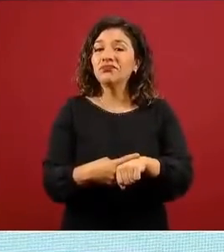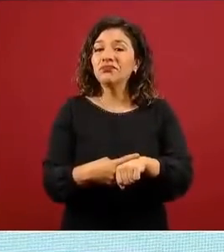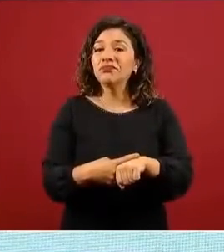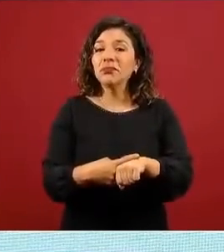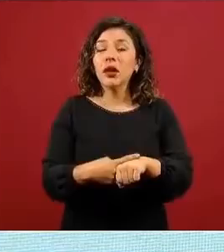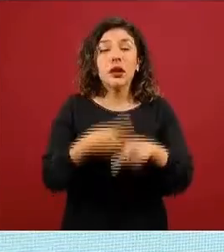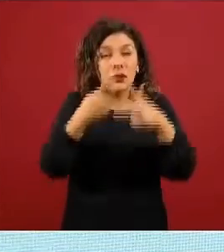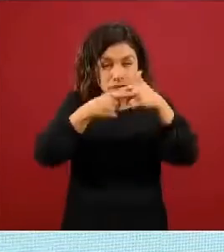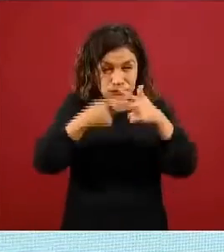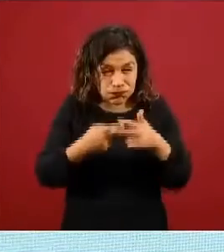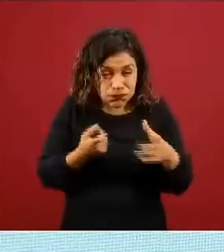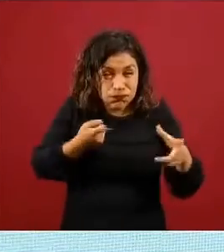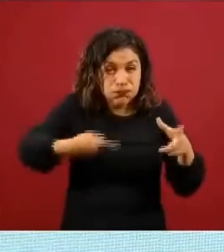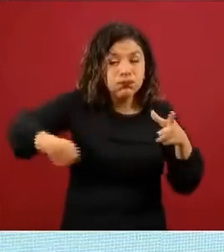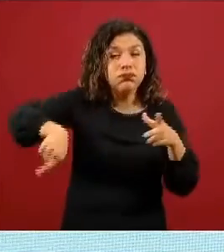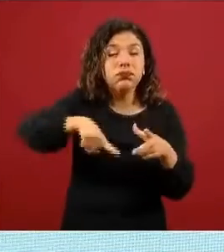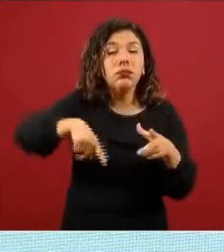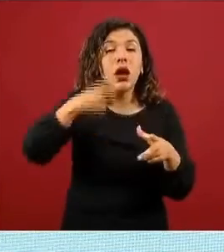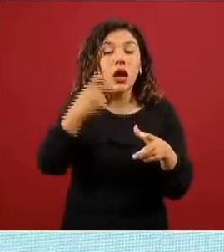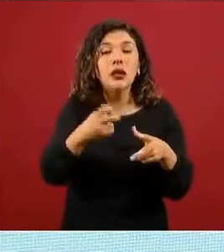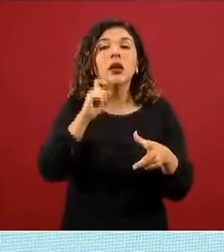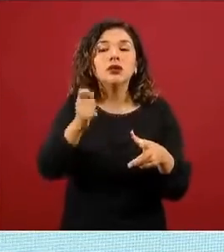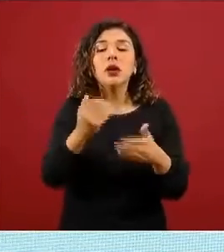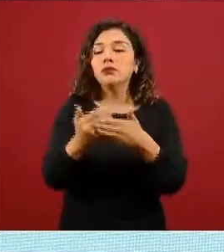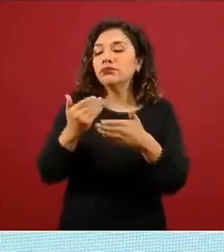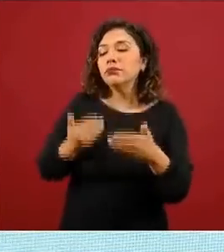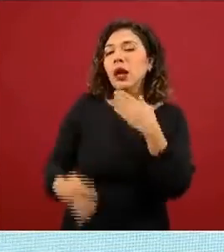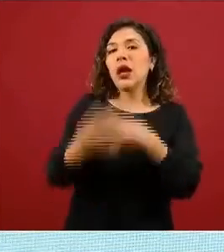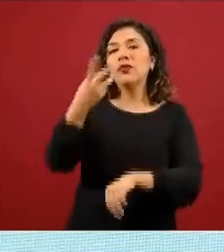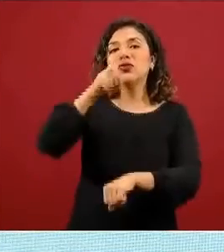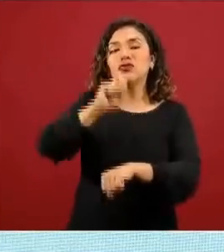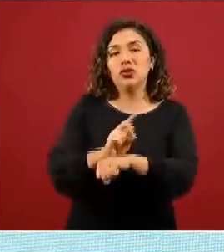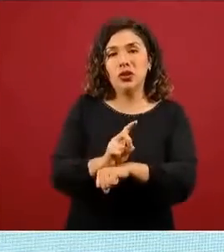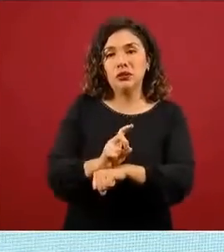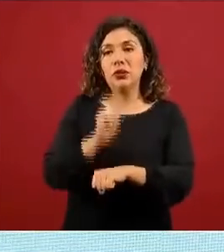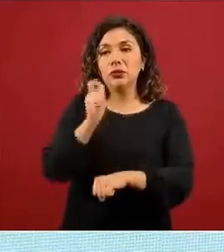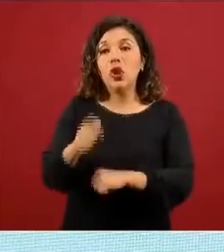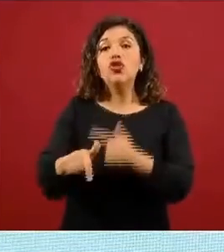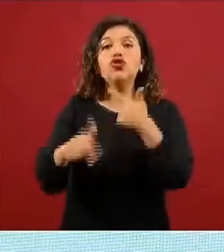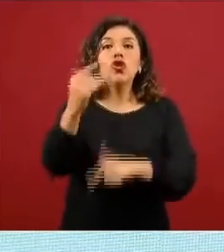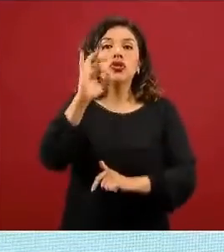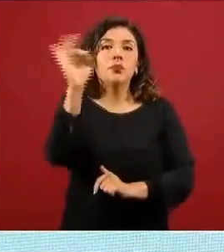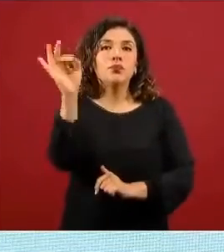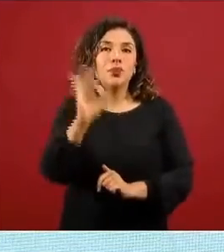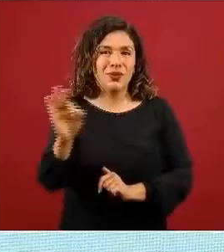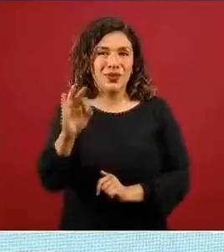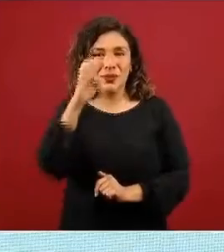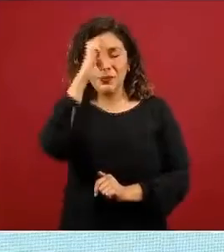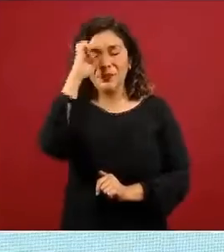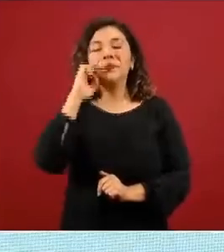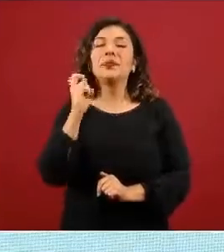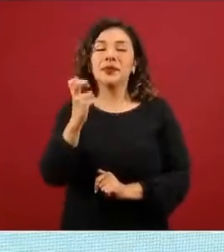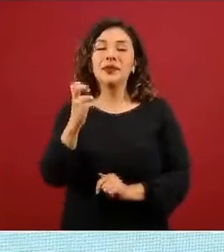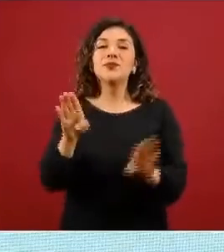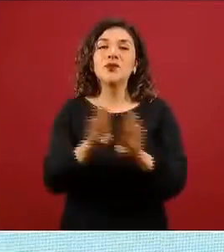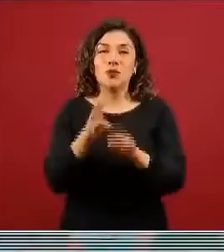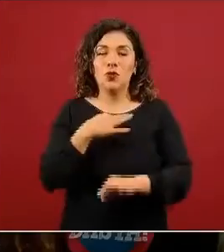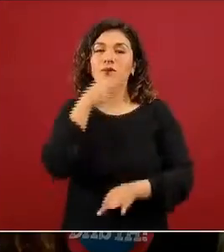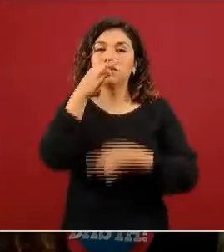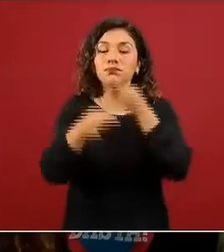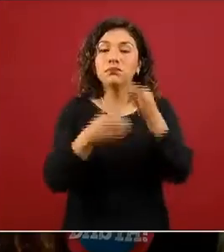que son estimadas, corresponden a los últimos 14 días. Esto es 12% y, como hemos